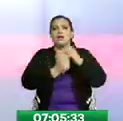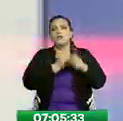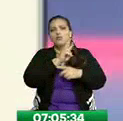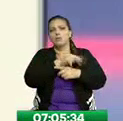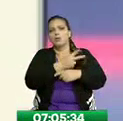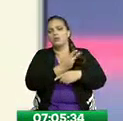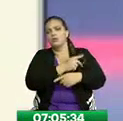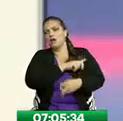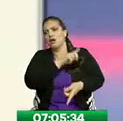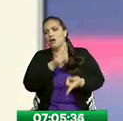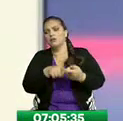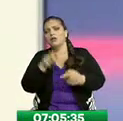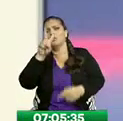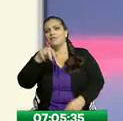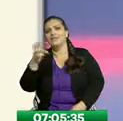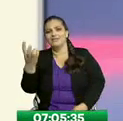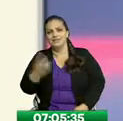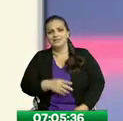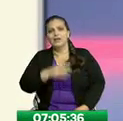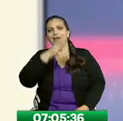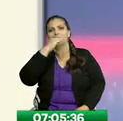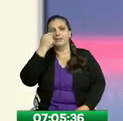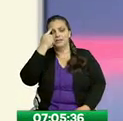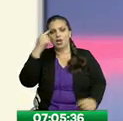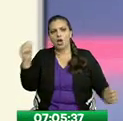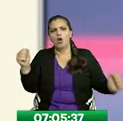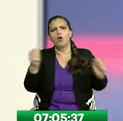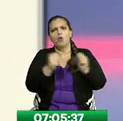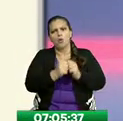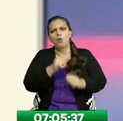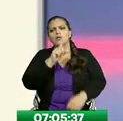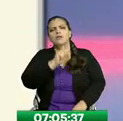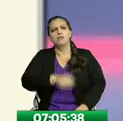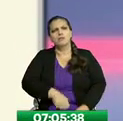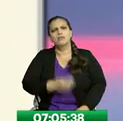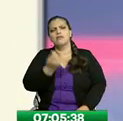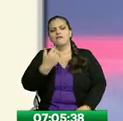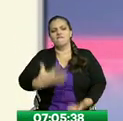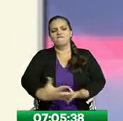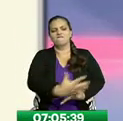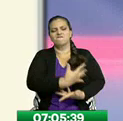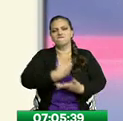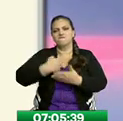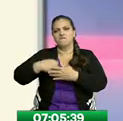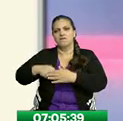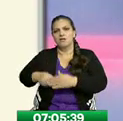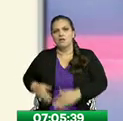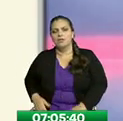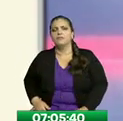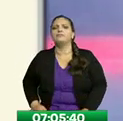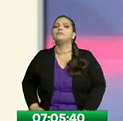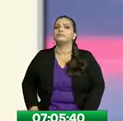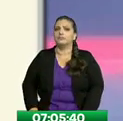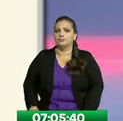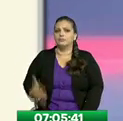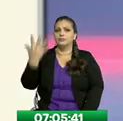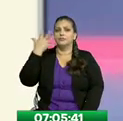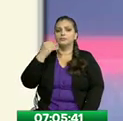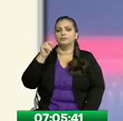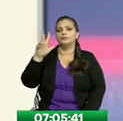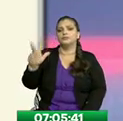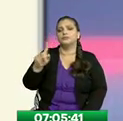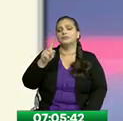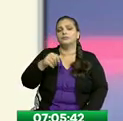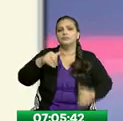2012-2016. El documento de la CIDH fue aprobado el 31 de diciembre de 2019 y difundido el 2 de enero